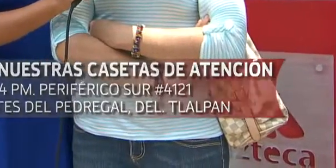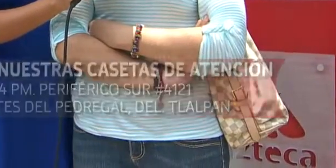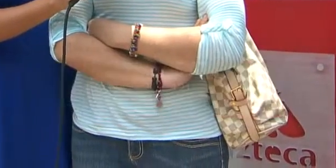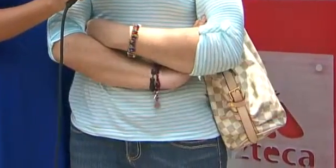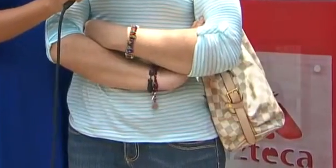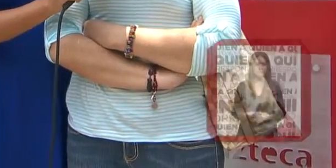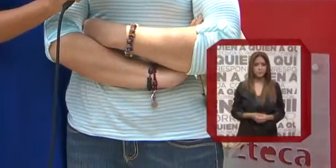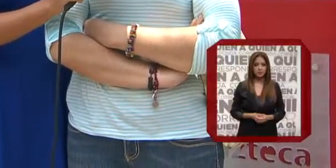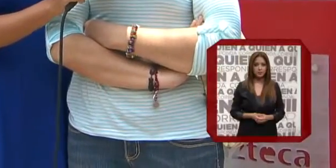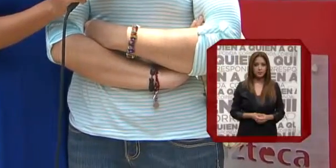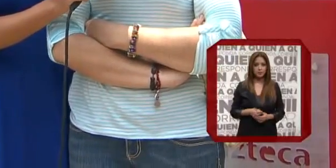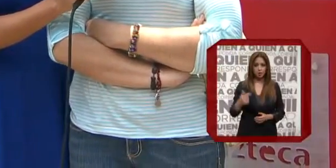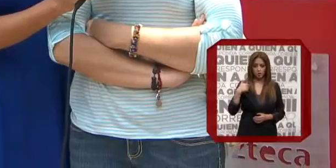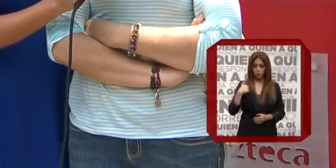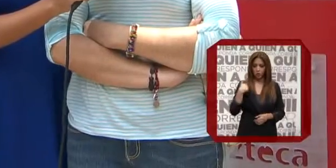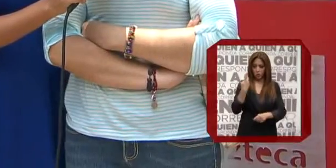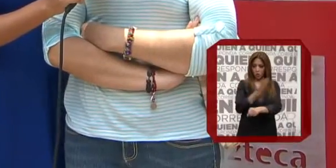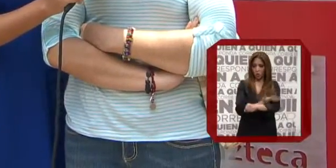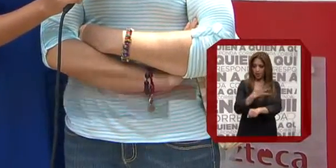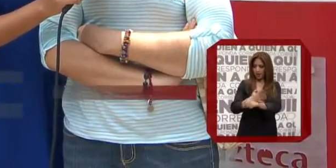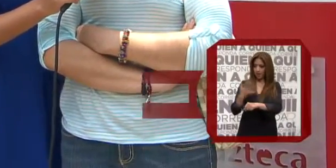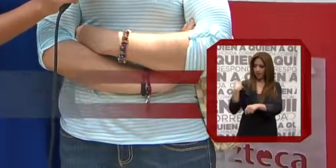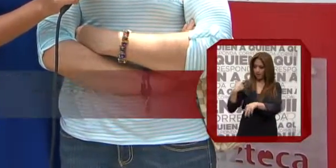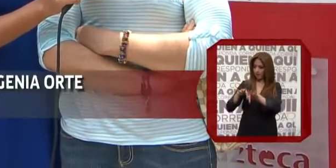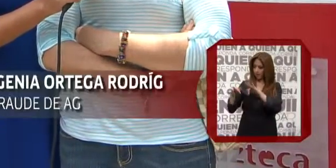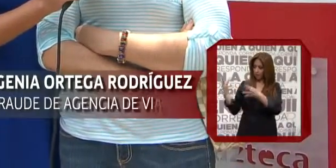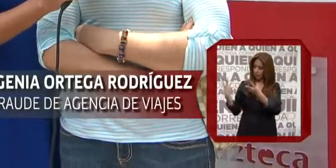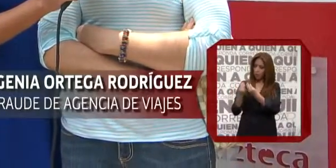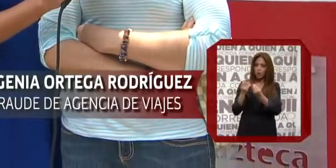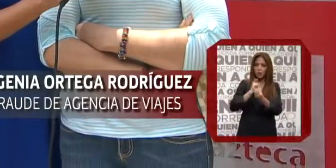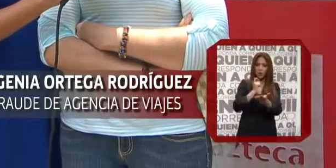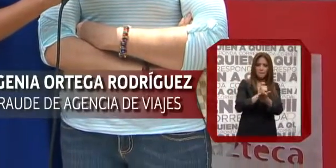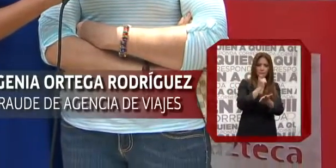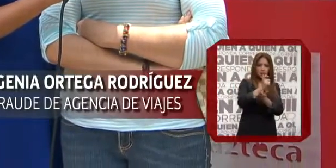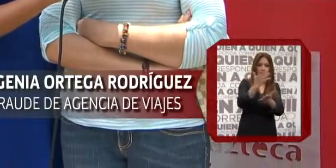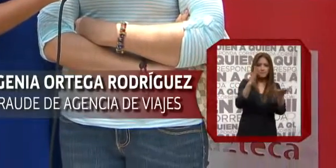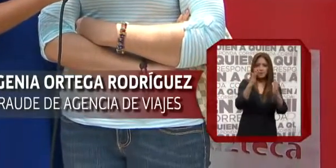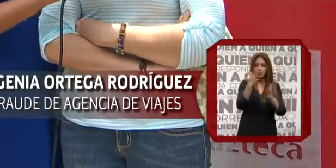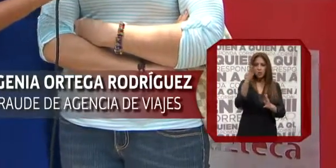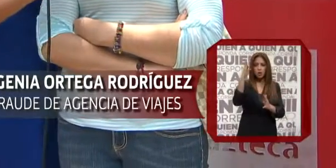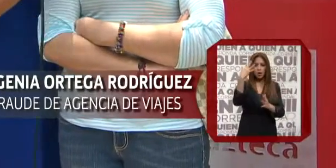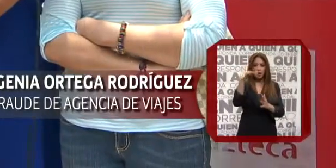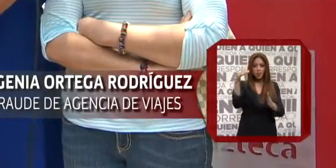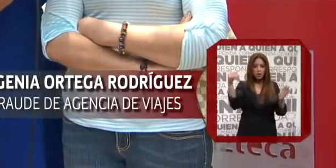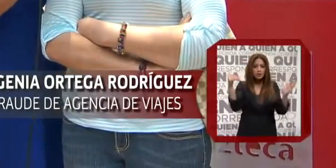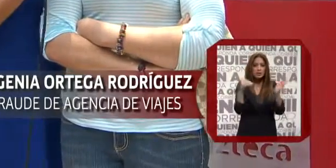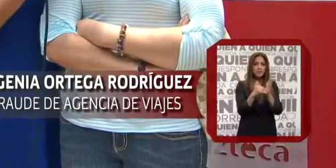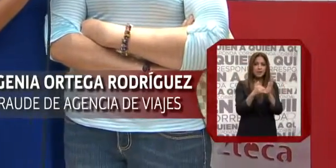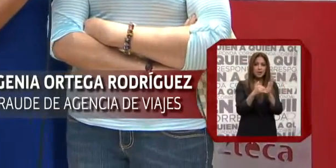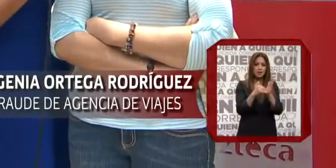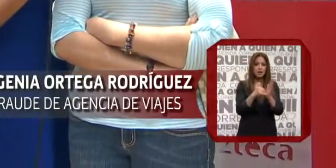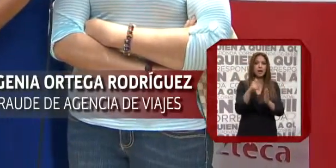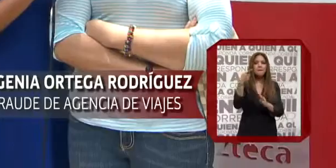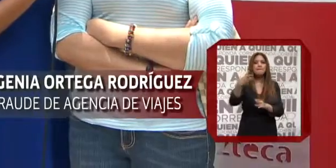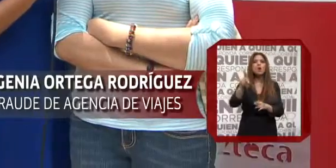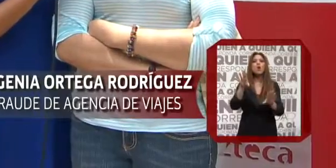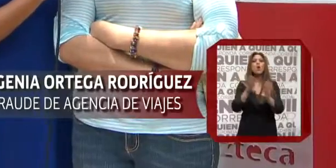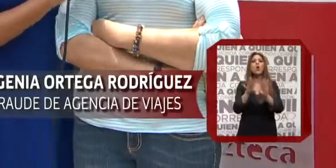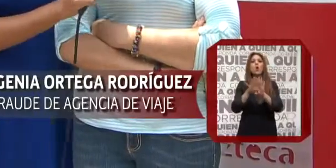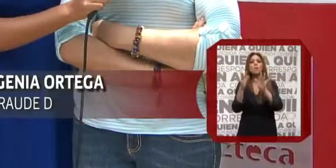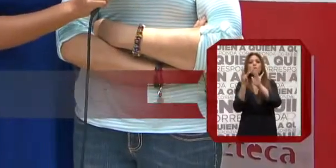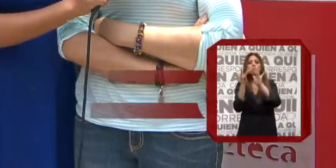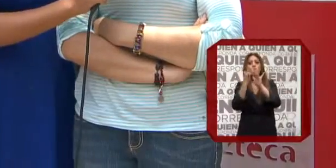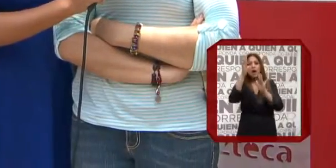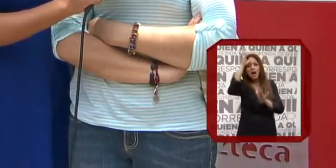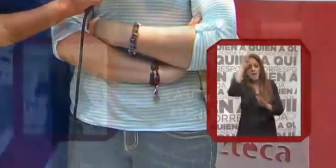iba a ir con una compañera de mi trabajo, deposité más o menos como $14,000. ¿Cómo estás contactando con estas personas? ¿Cómo es el